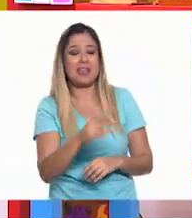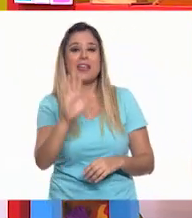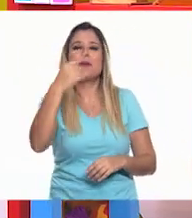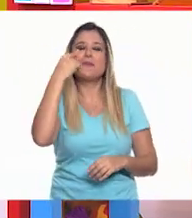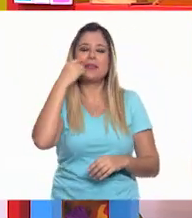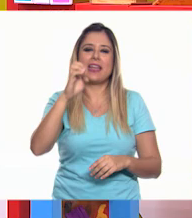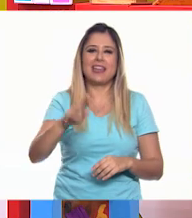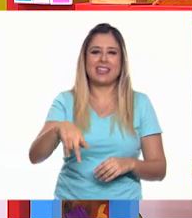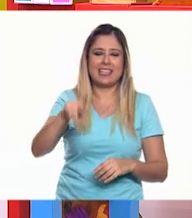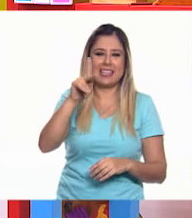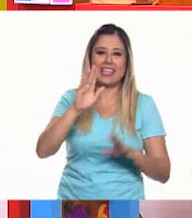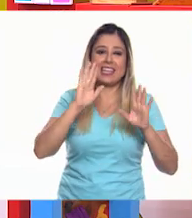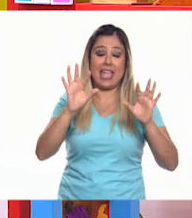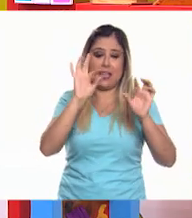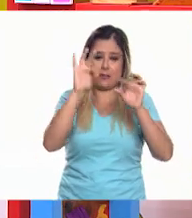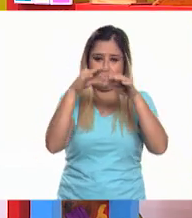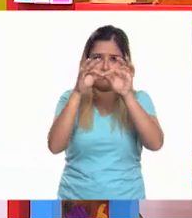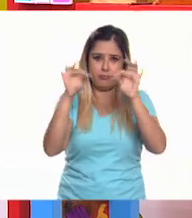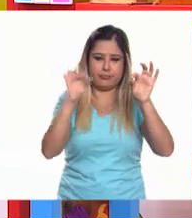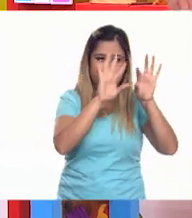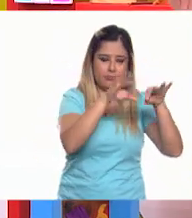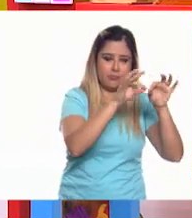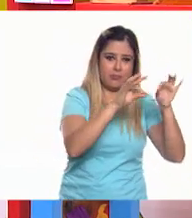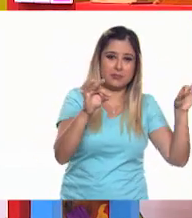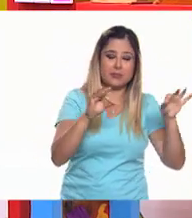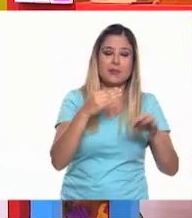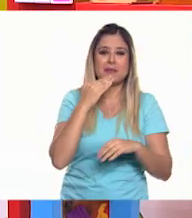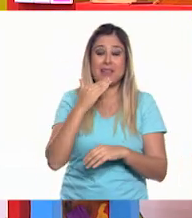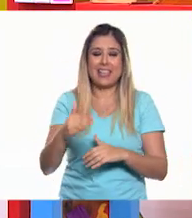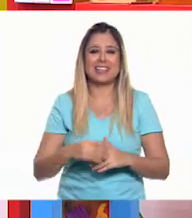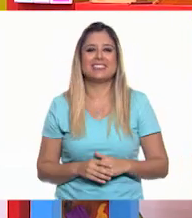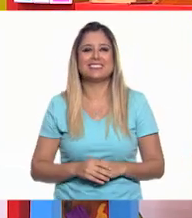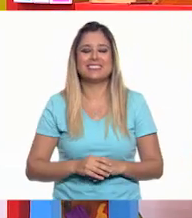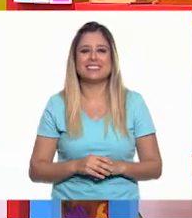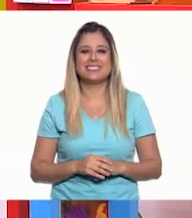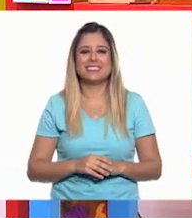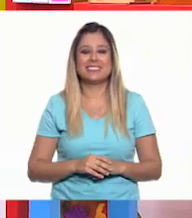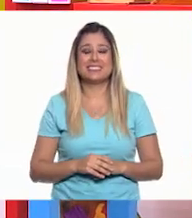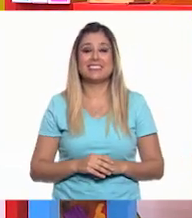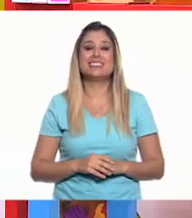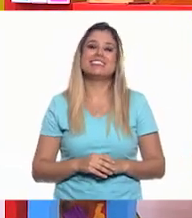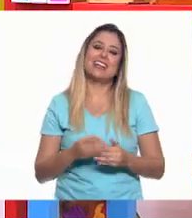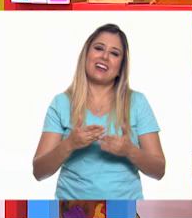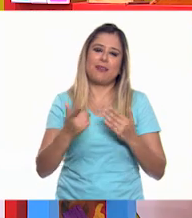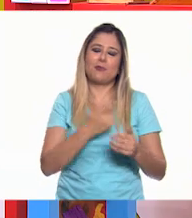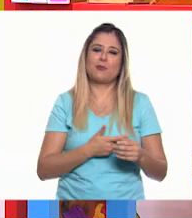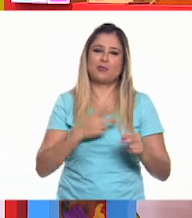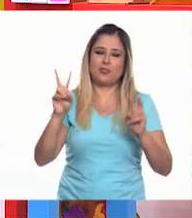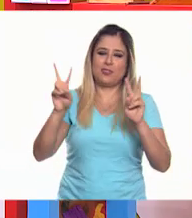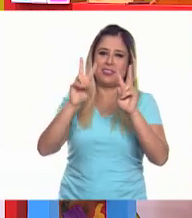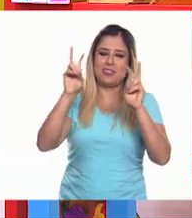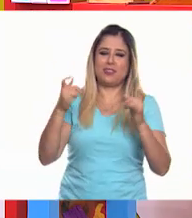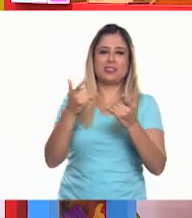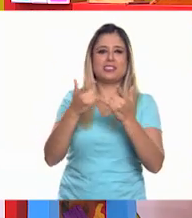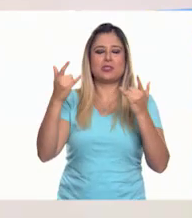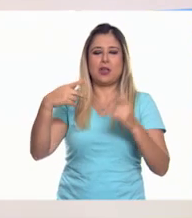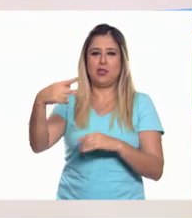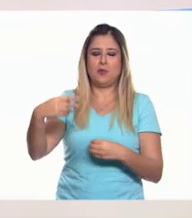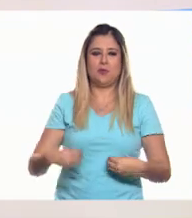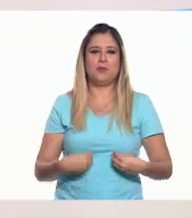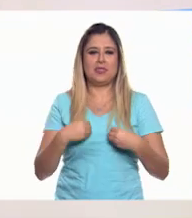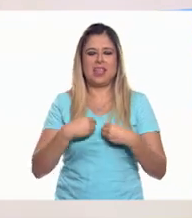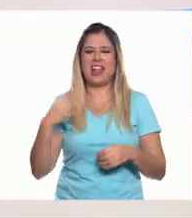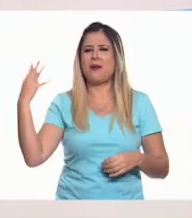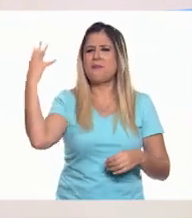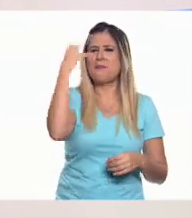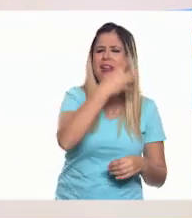ya metí aquí el estambre para poderla amarrar. Mientras, me gusta mucho tu título de tu historia personal. La